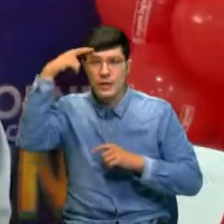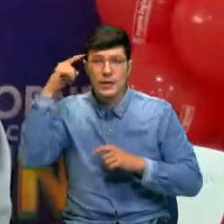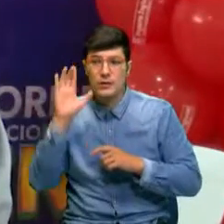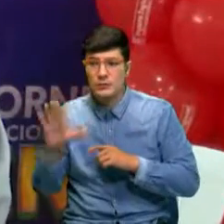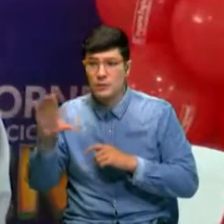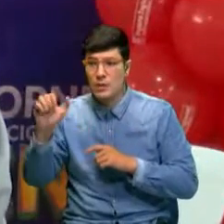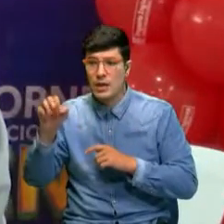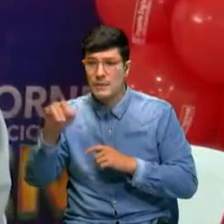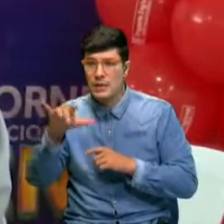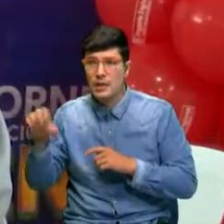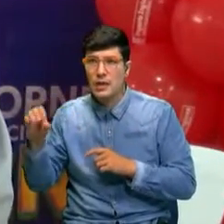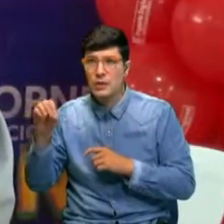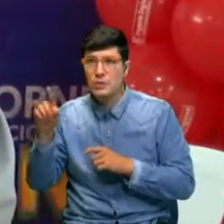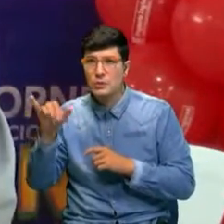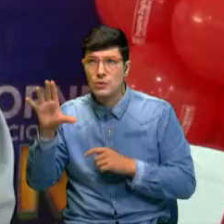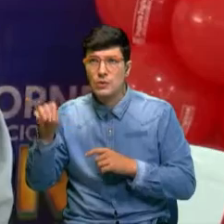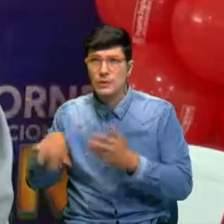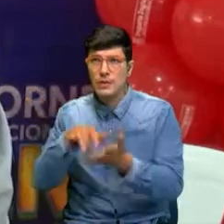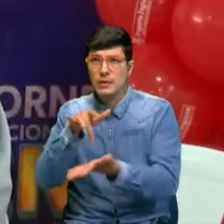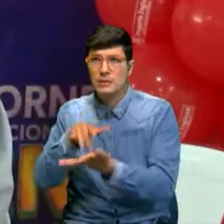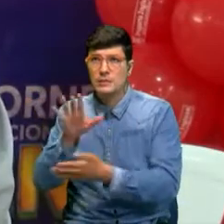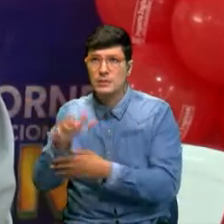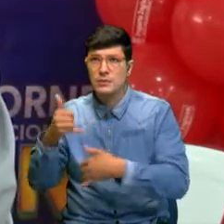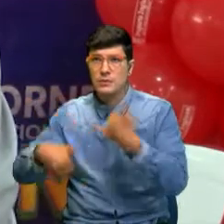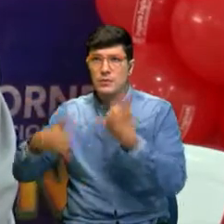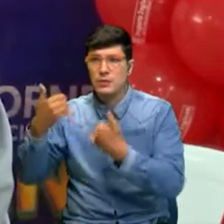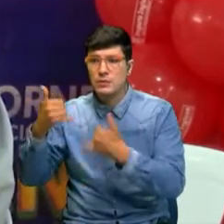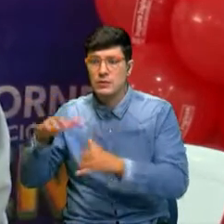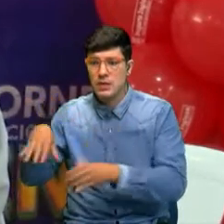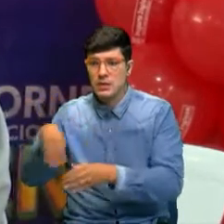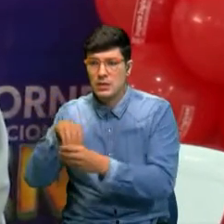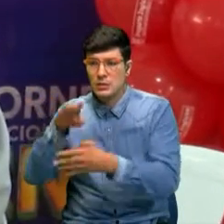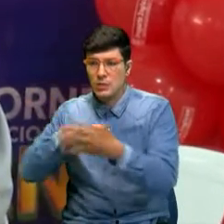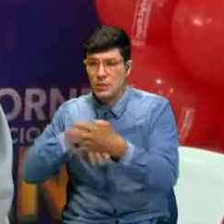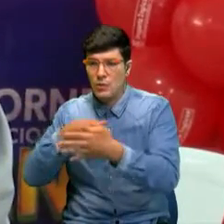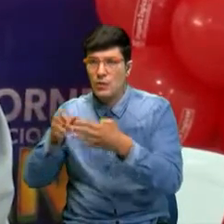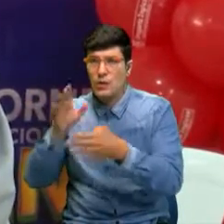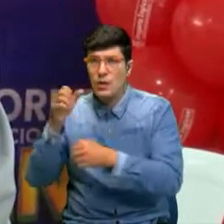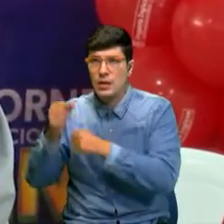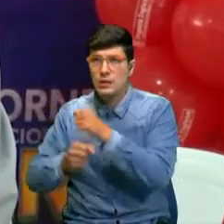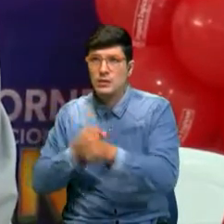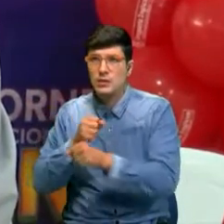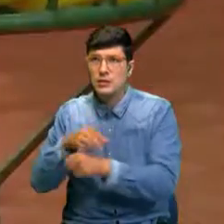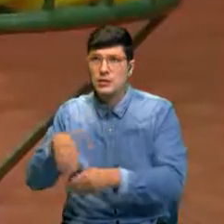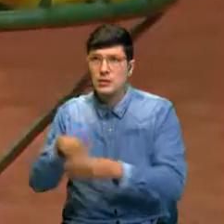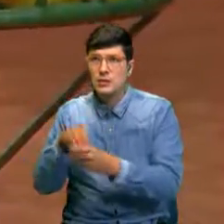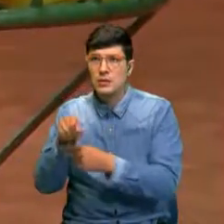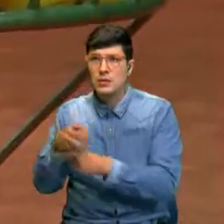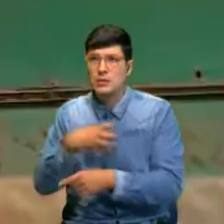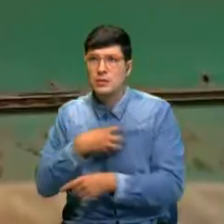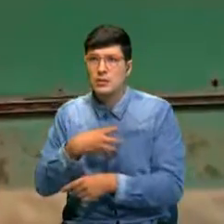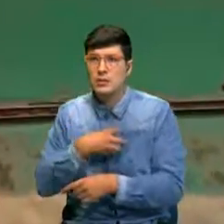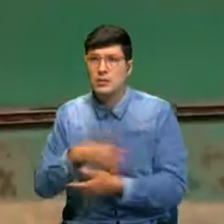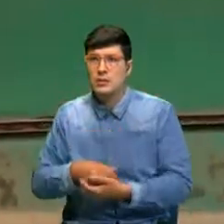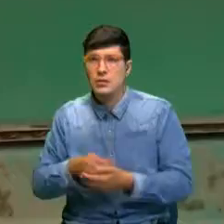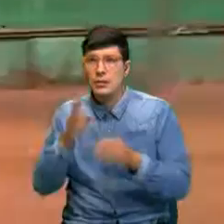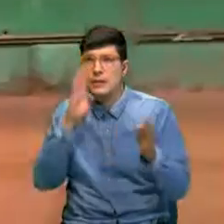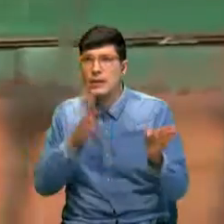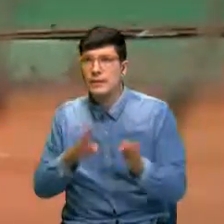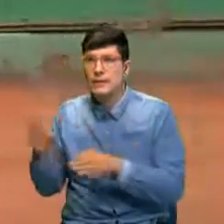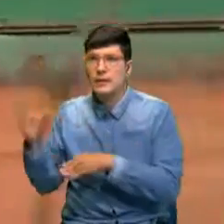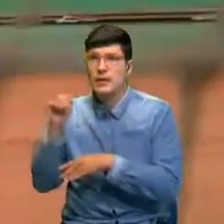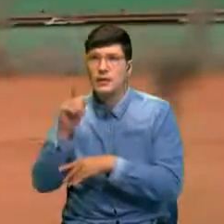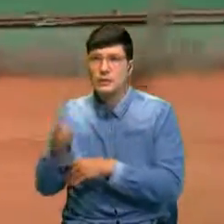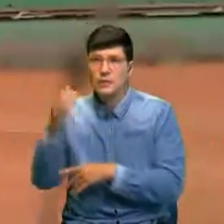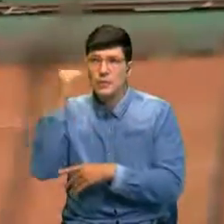en Juegos, confirmado va a estar en Juegos, ya está dentro de su cronograma anual, dentro de su cronograma de torneos, dentro de su planificación y